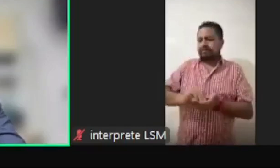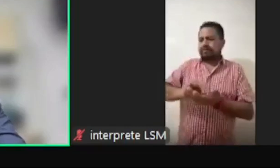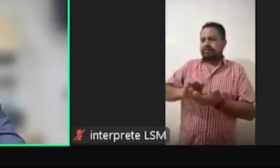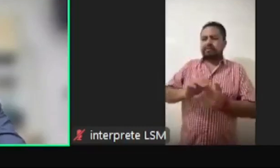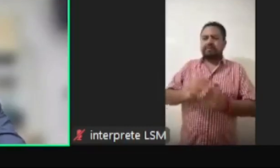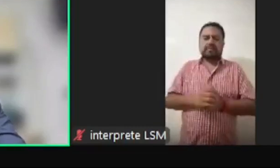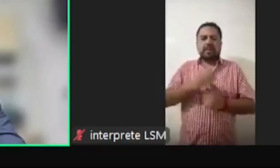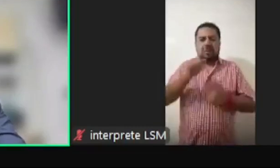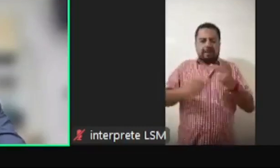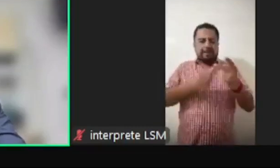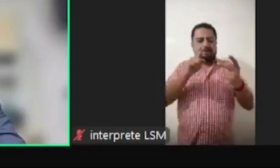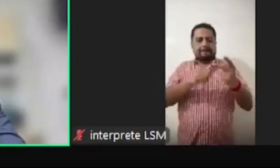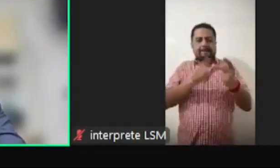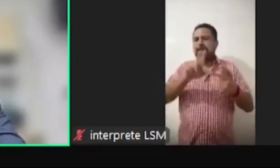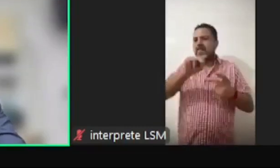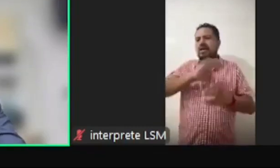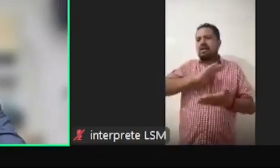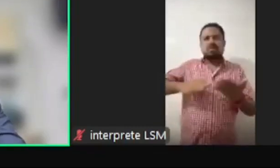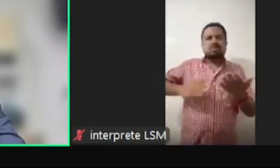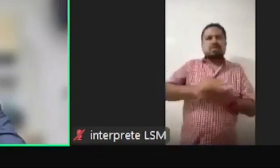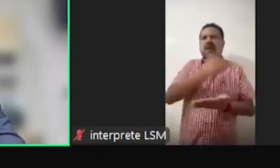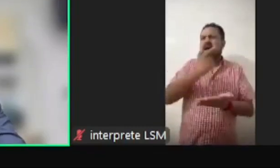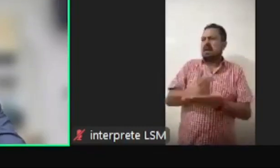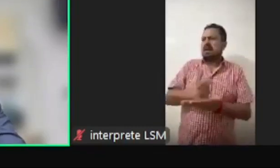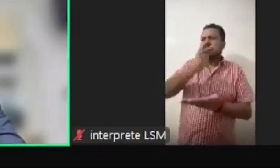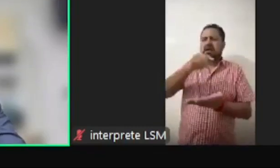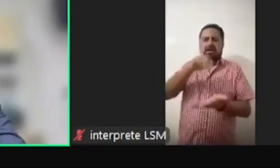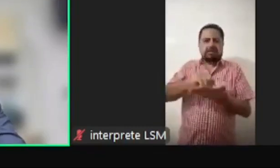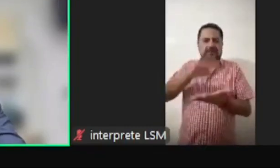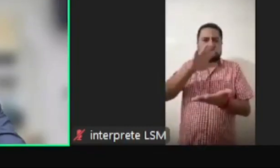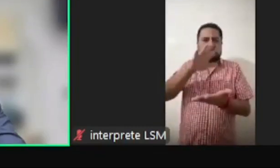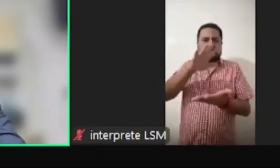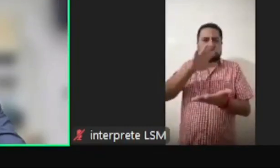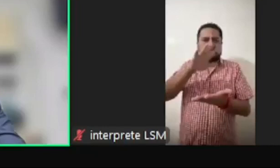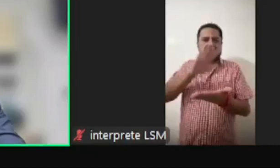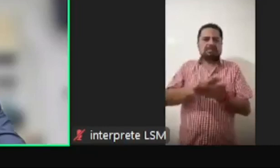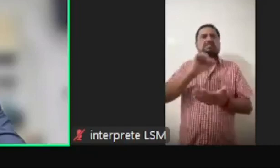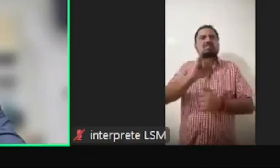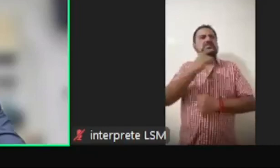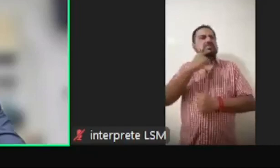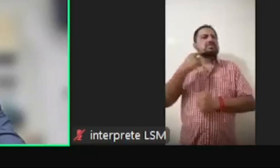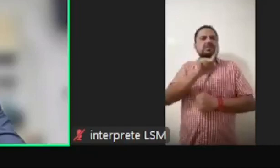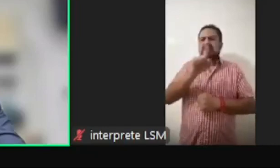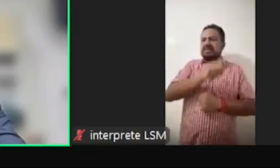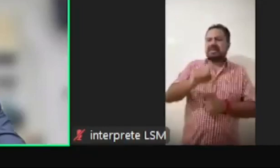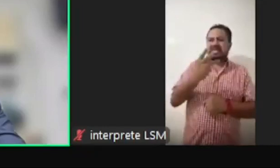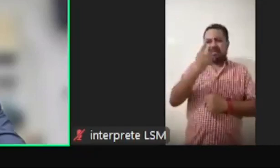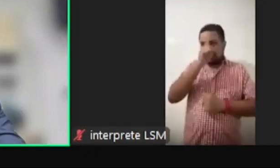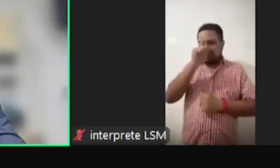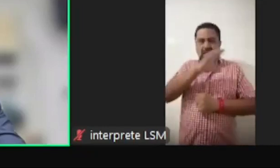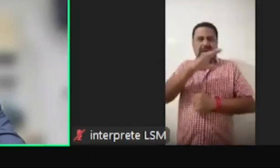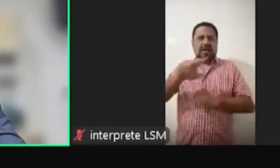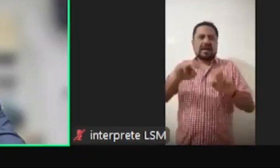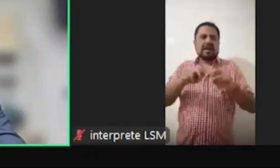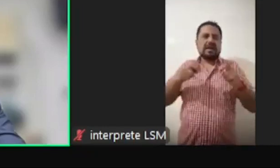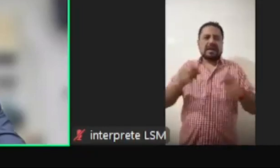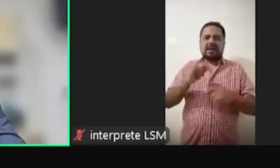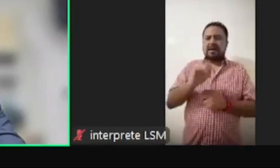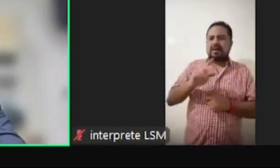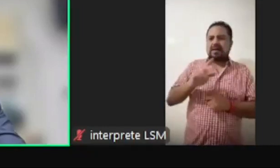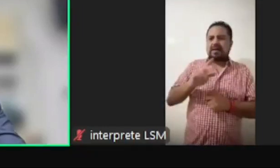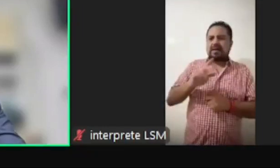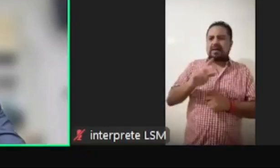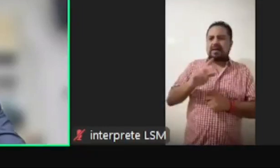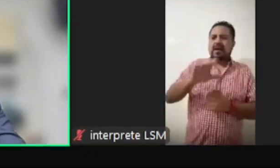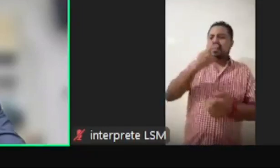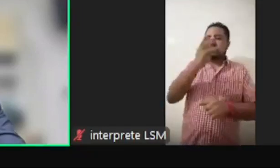Segundo, se declaran inoperantes los agravios, por lo que se confirma en la materia de impugnación el acuerdo 103 del Consejo General. Tercero, con copia certificada de la